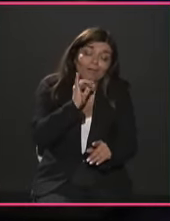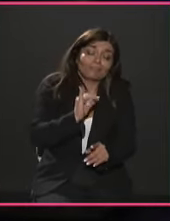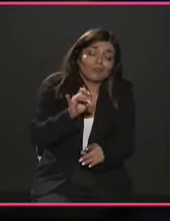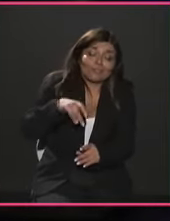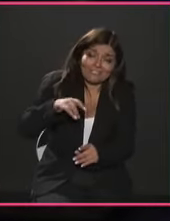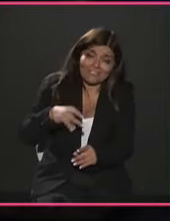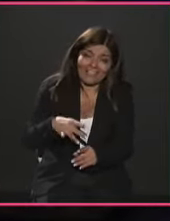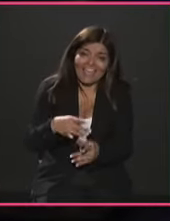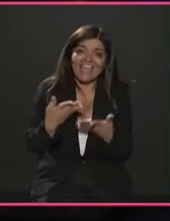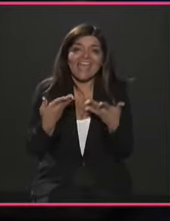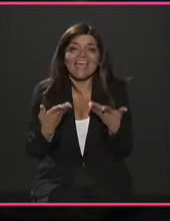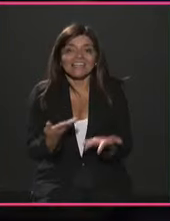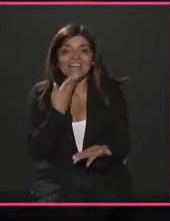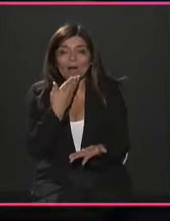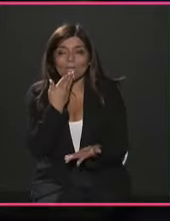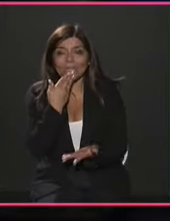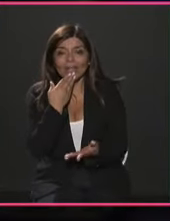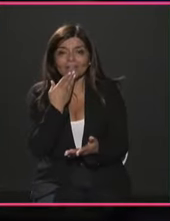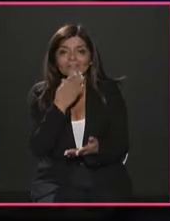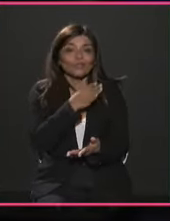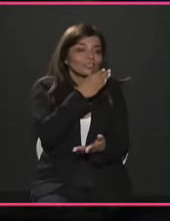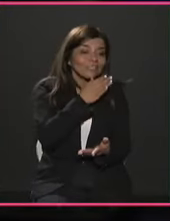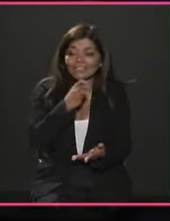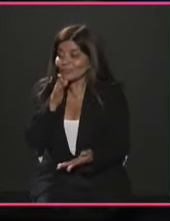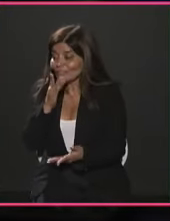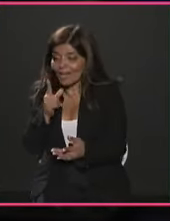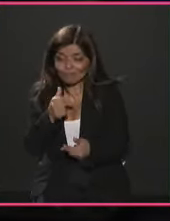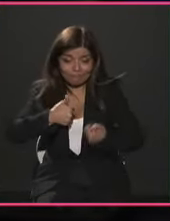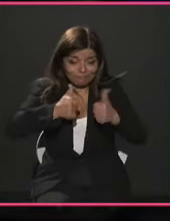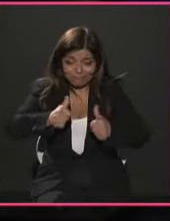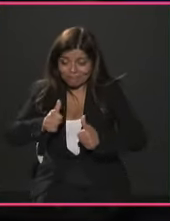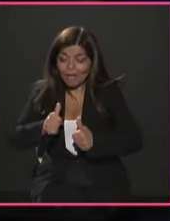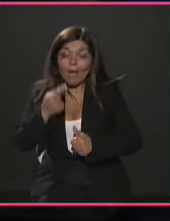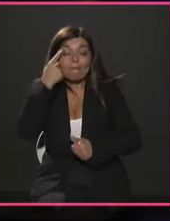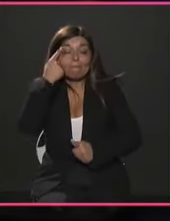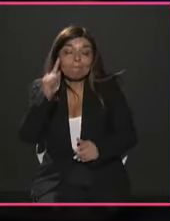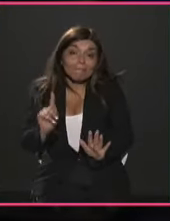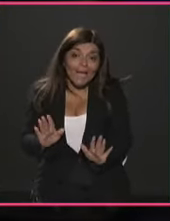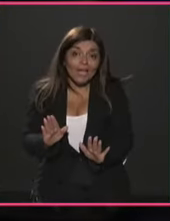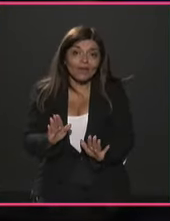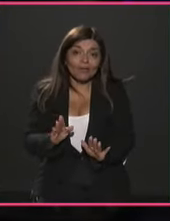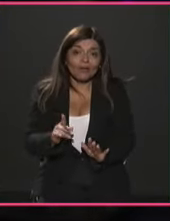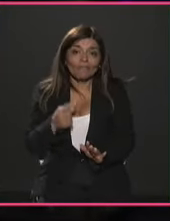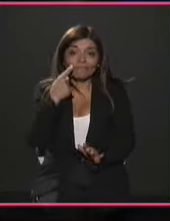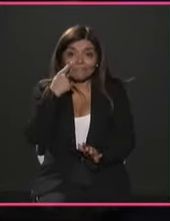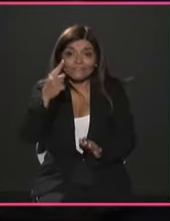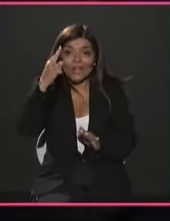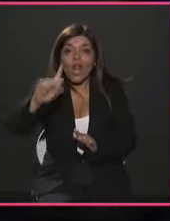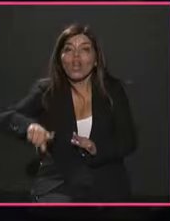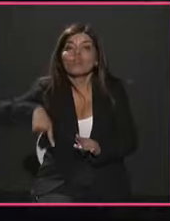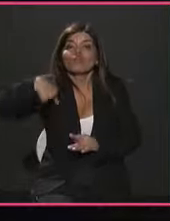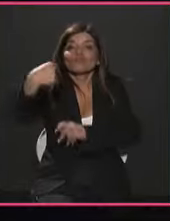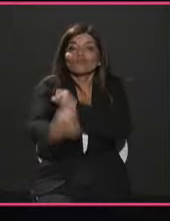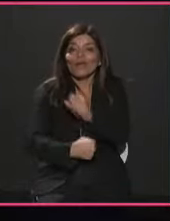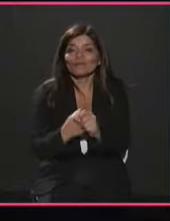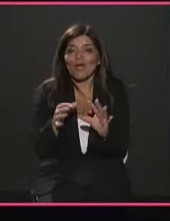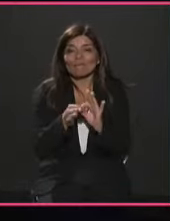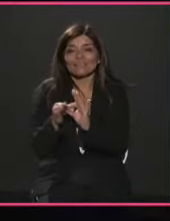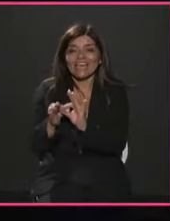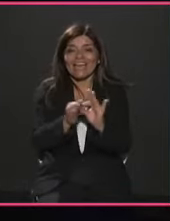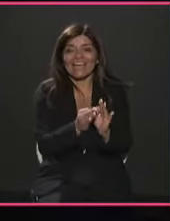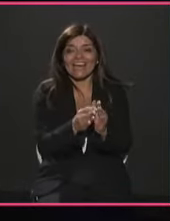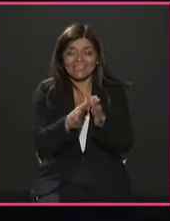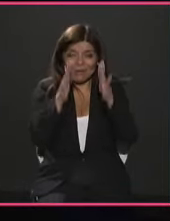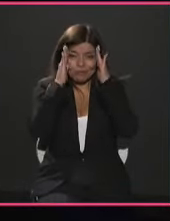también sé que no sé cuál es cuál pero verán lo que pasa las próximas décadas Muchas gracias por su